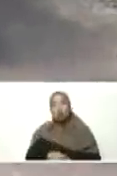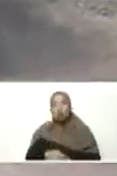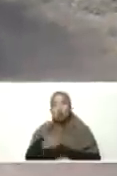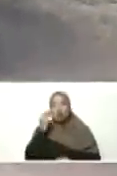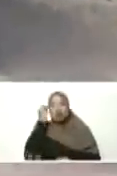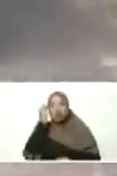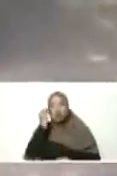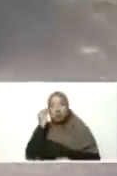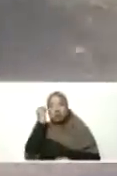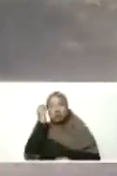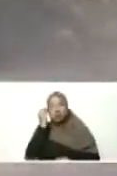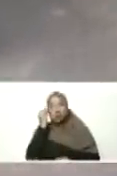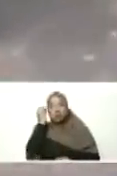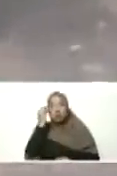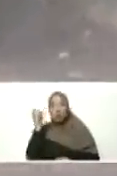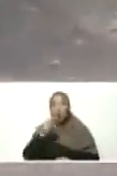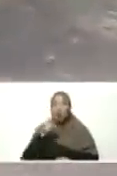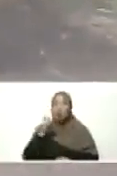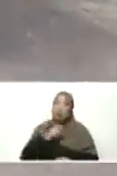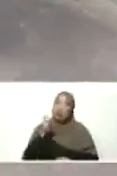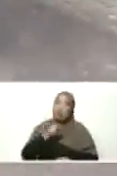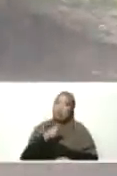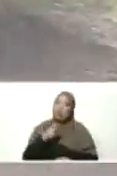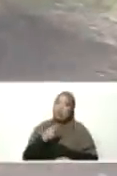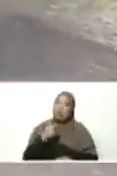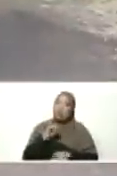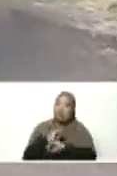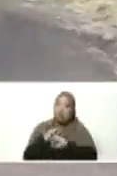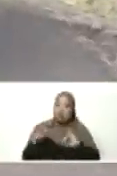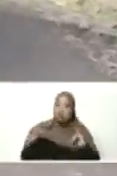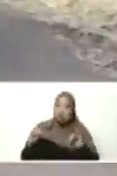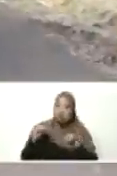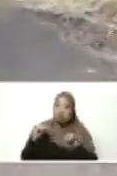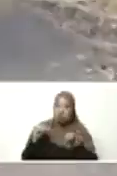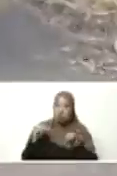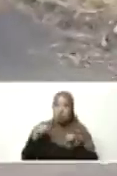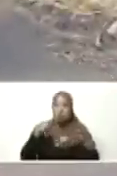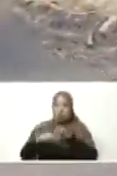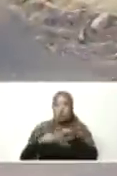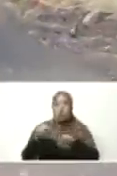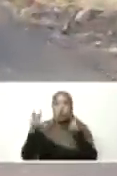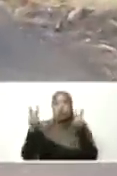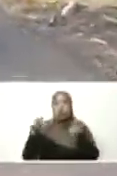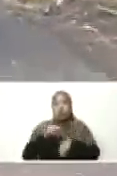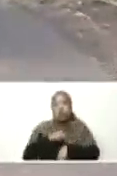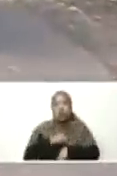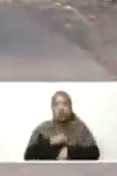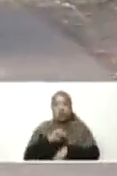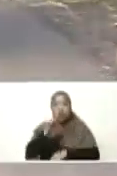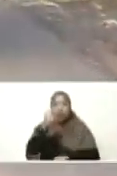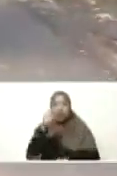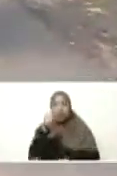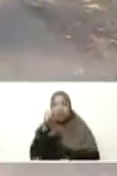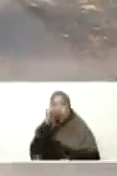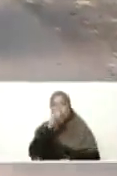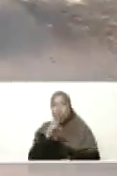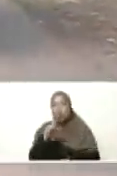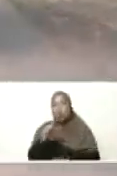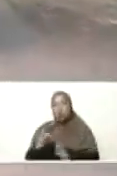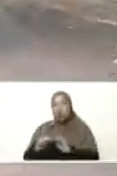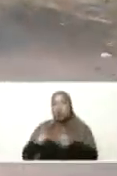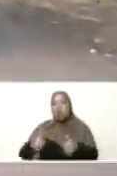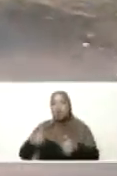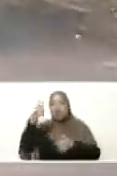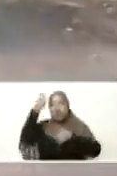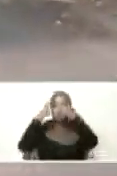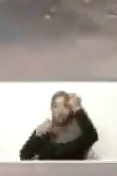analizando la necesidad de cerrar un ciclo e iniciar una nueva etapa. A 10 años del golpe de timón,